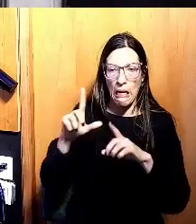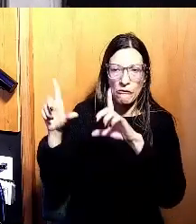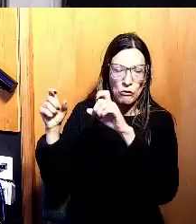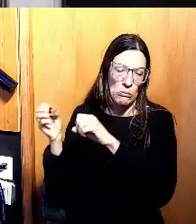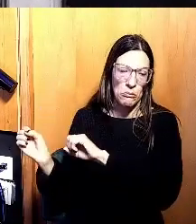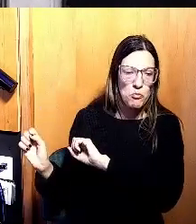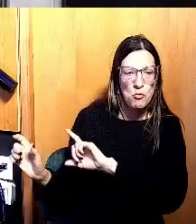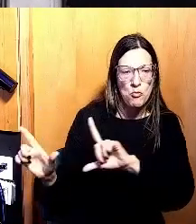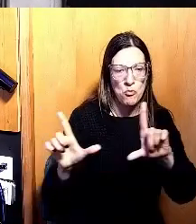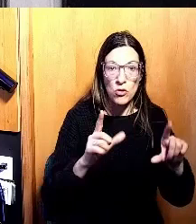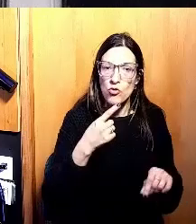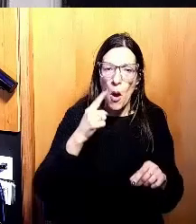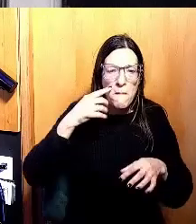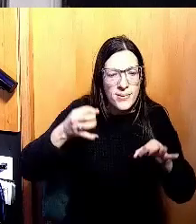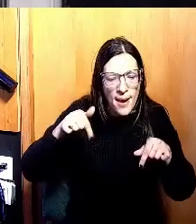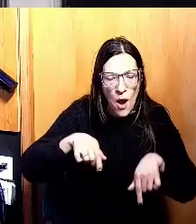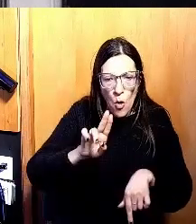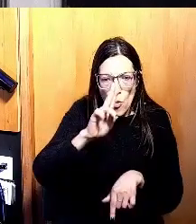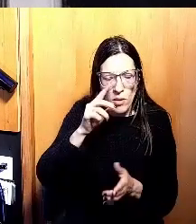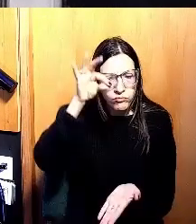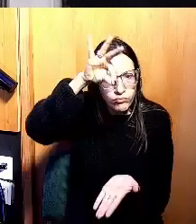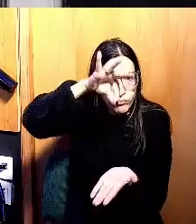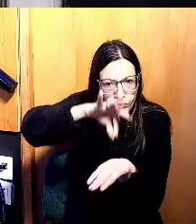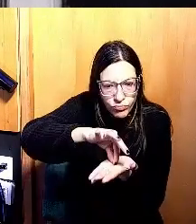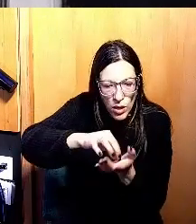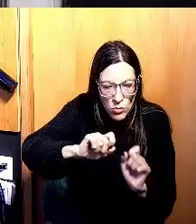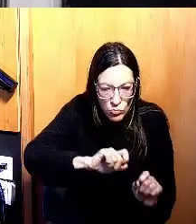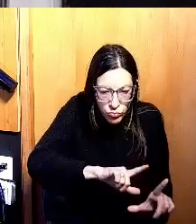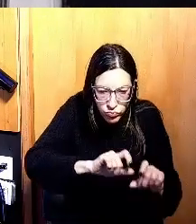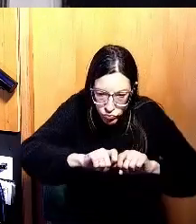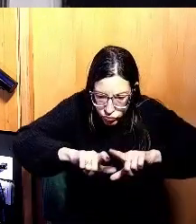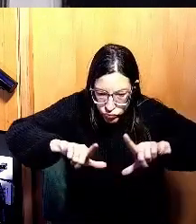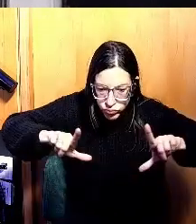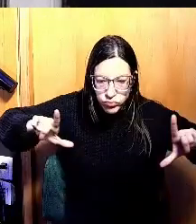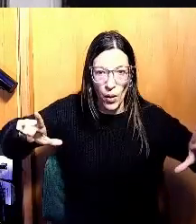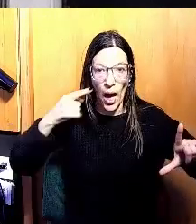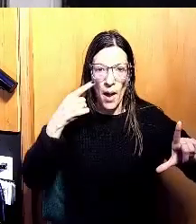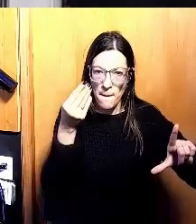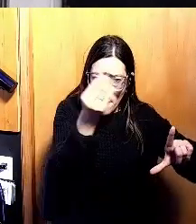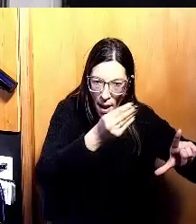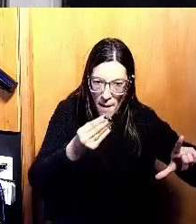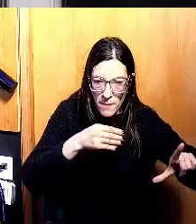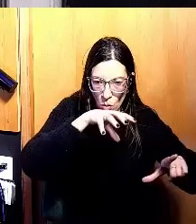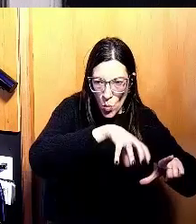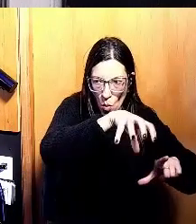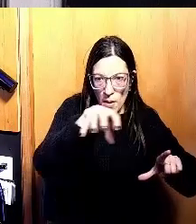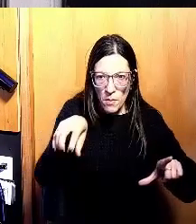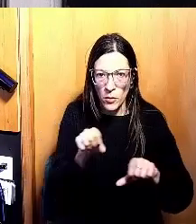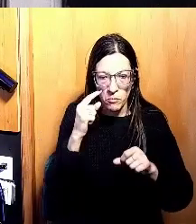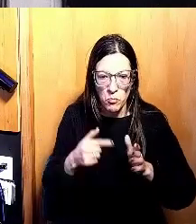el país y poder estimar la concentración de diferentes